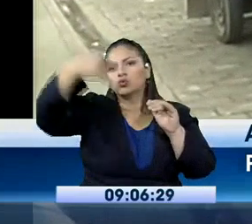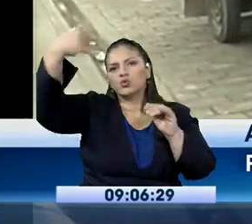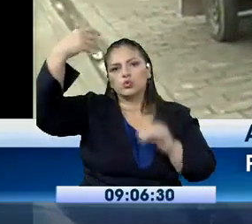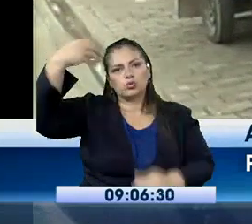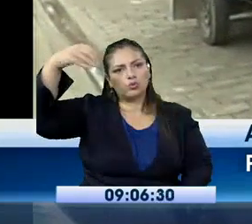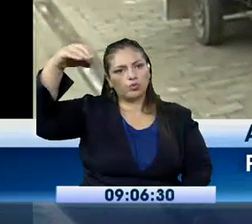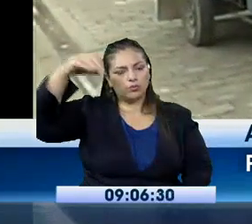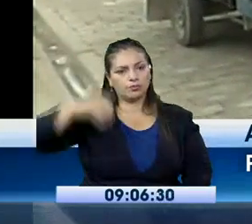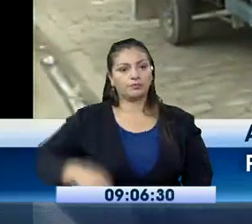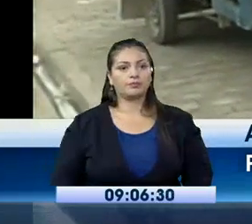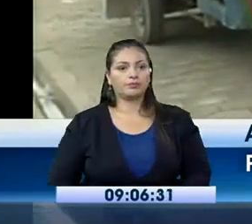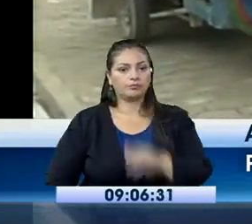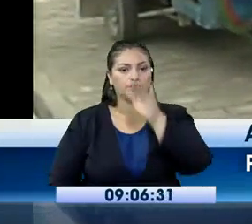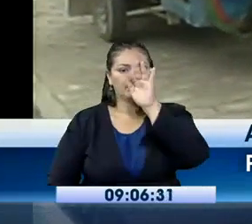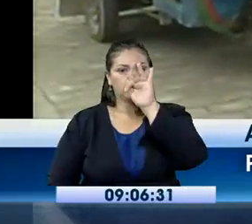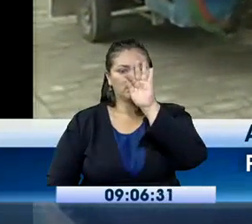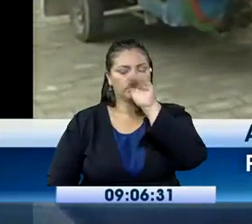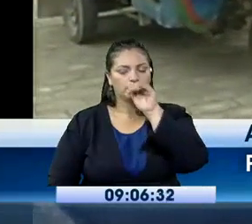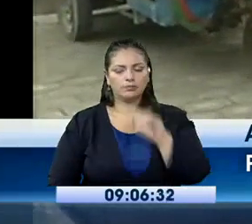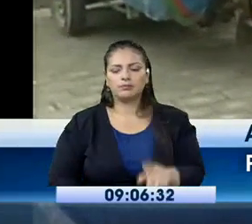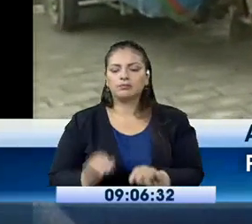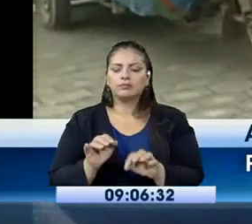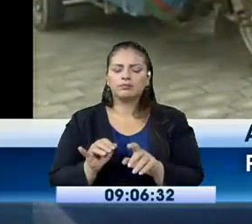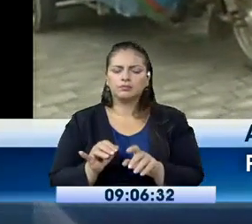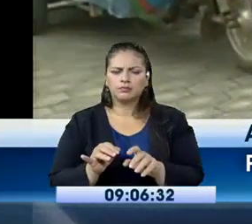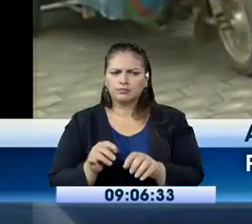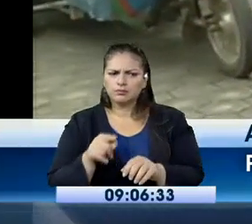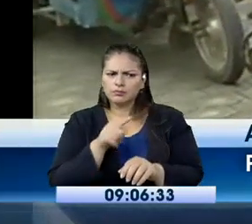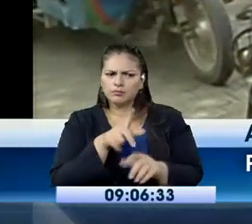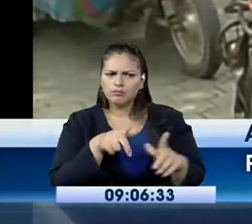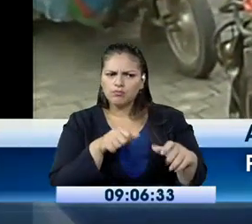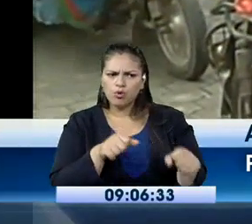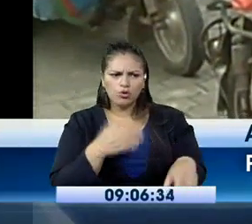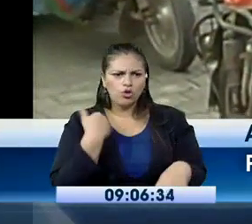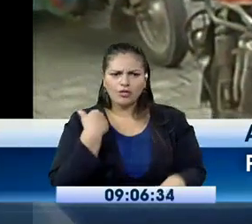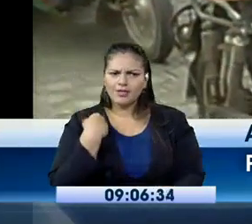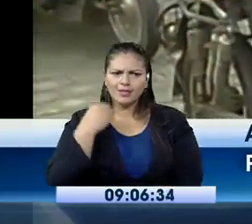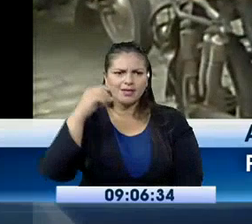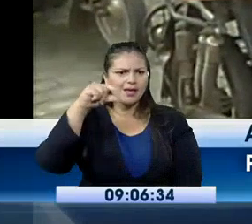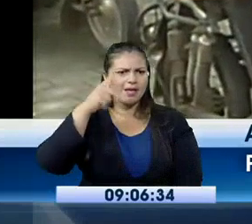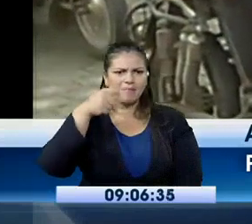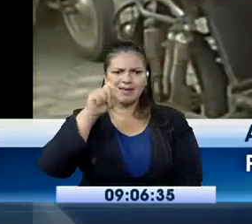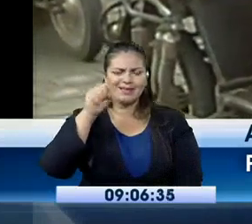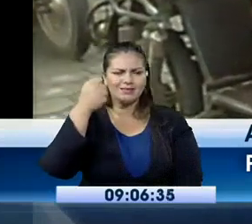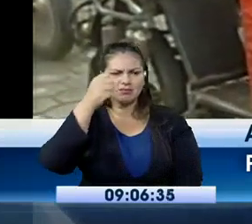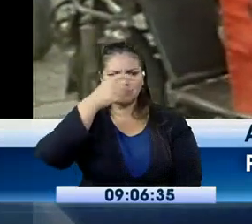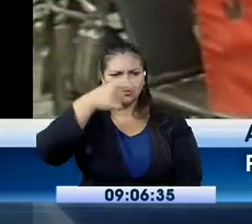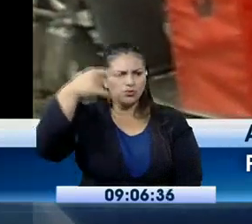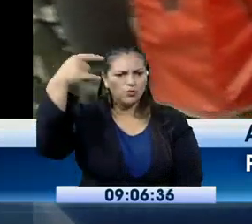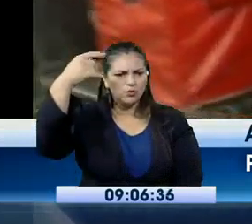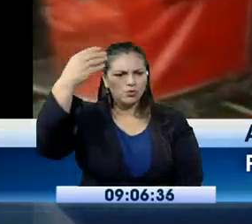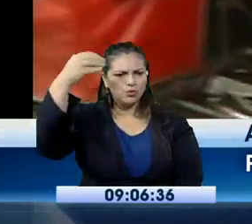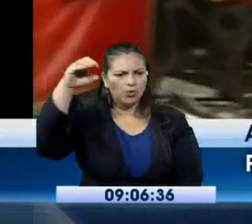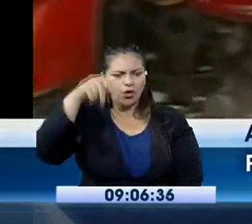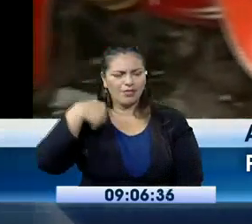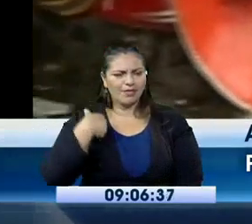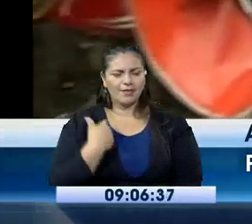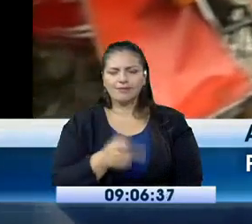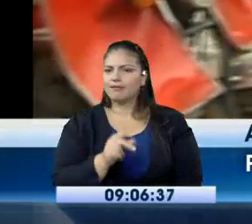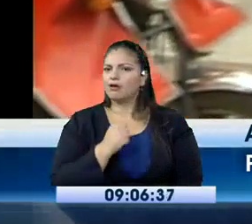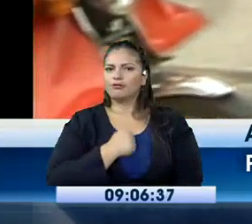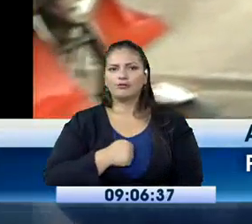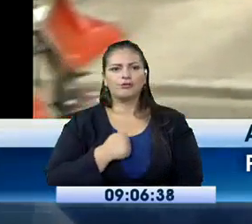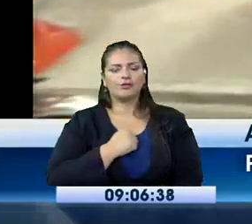ilegal. ¿Y si está invadiendo otro sector no autorizado? También, allá es una sanción de tránsito